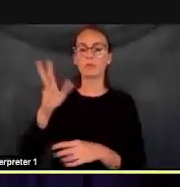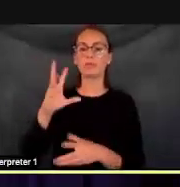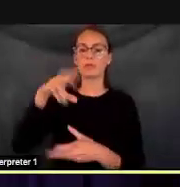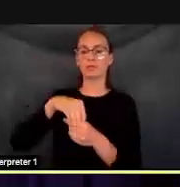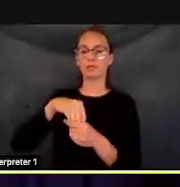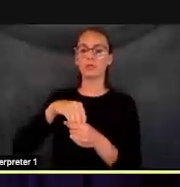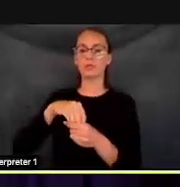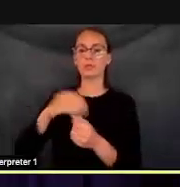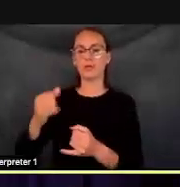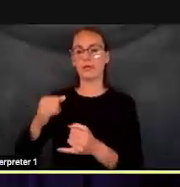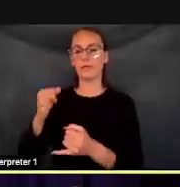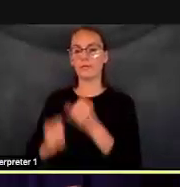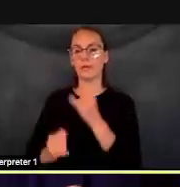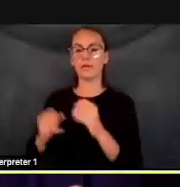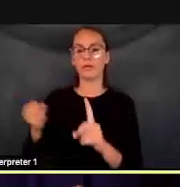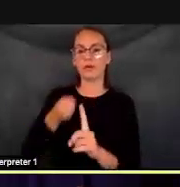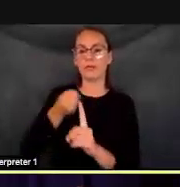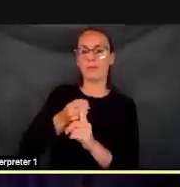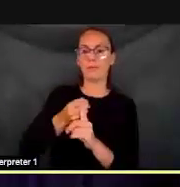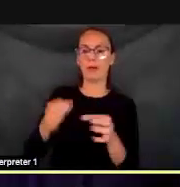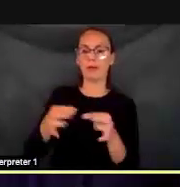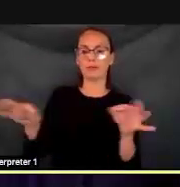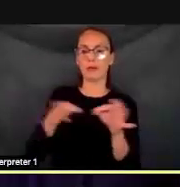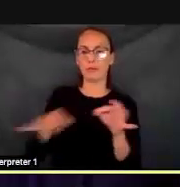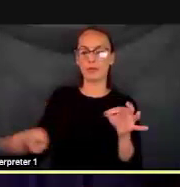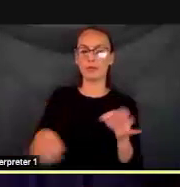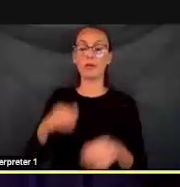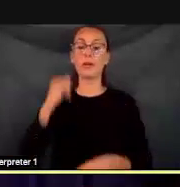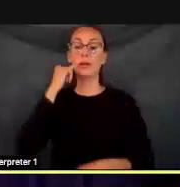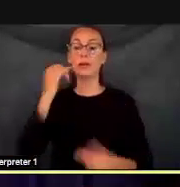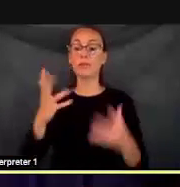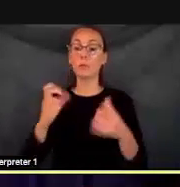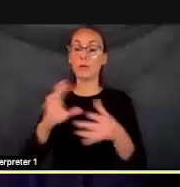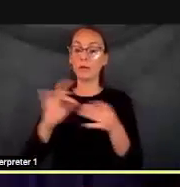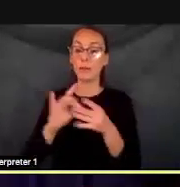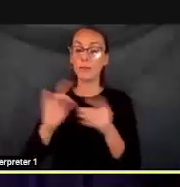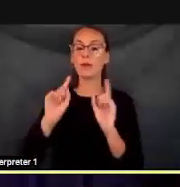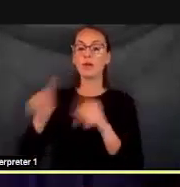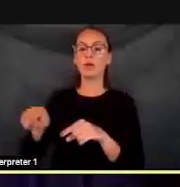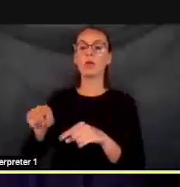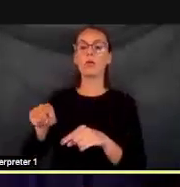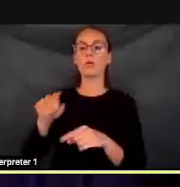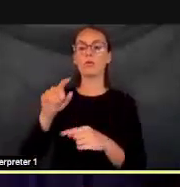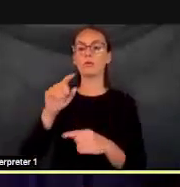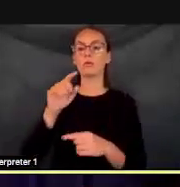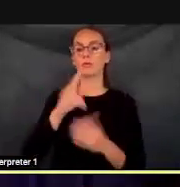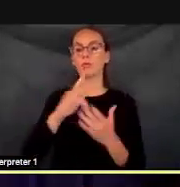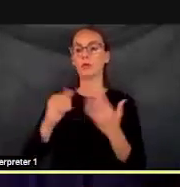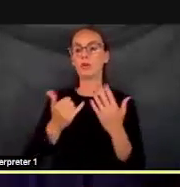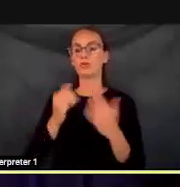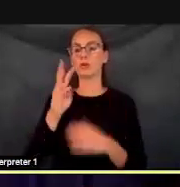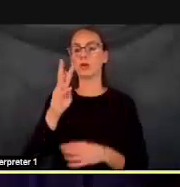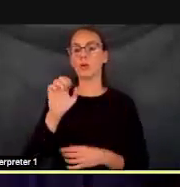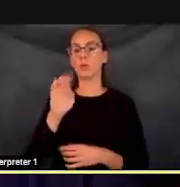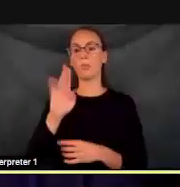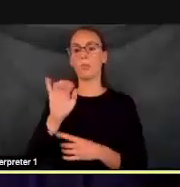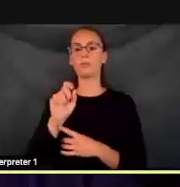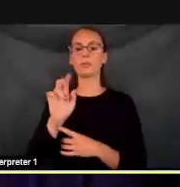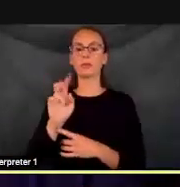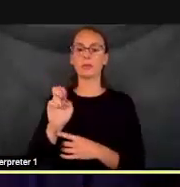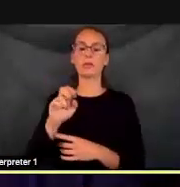de impacto ambiental final. Si está viendo la transmisión en directo y quiere hacer comentarios, visite el sitio web